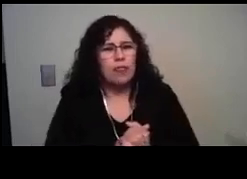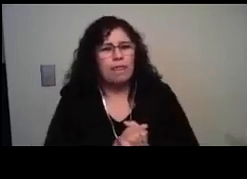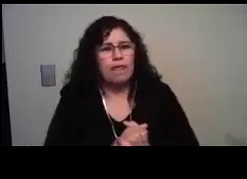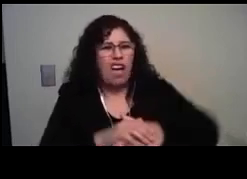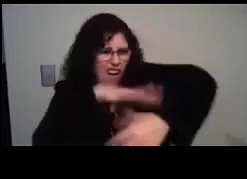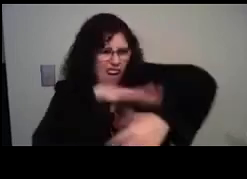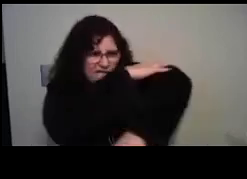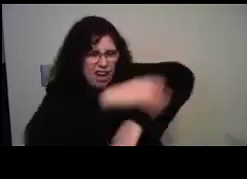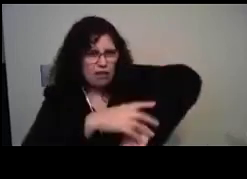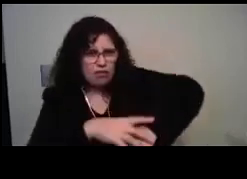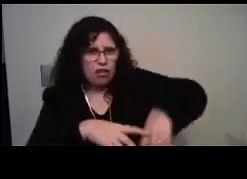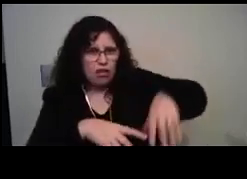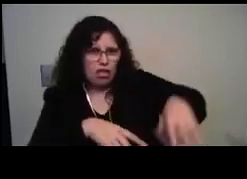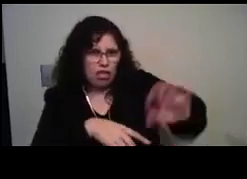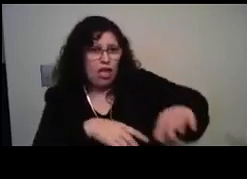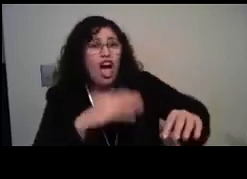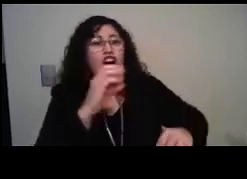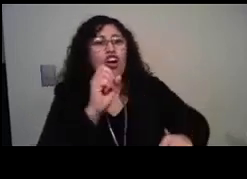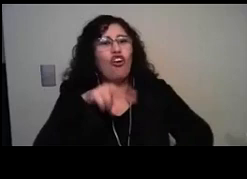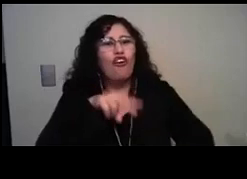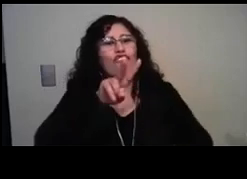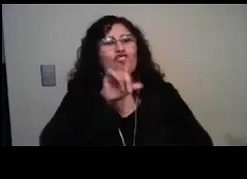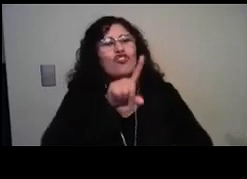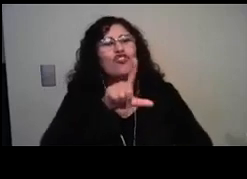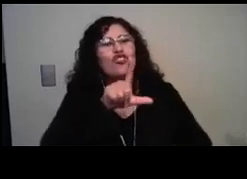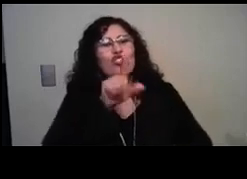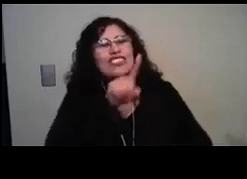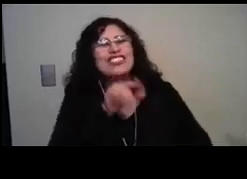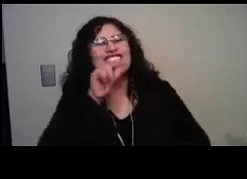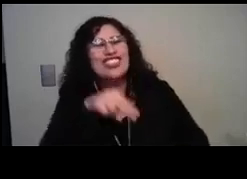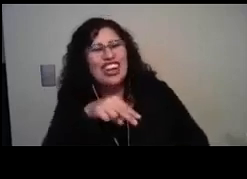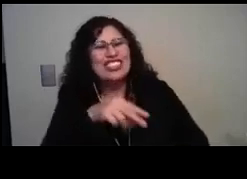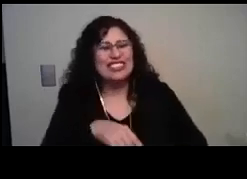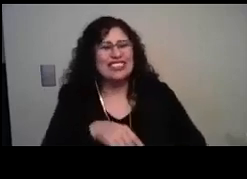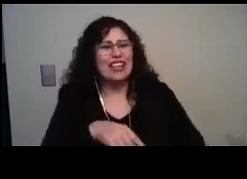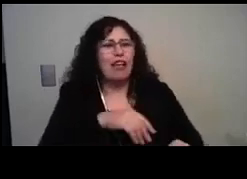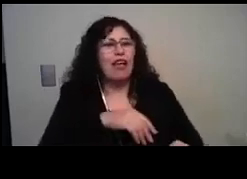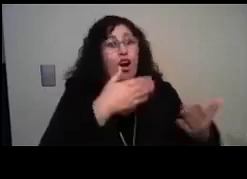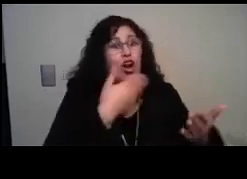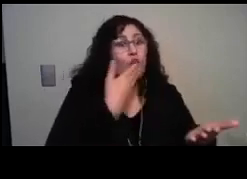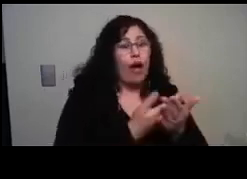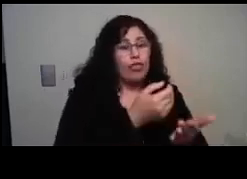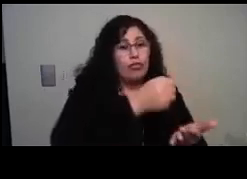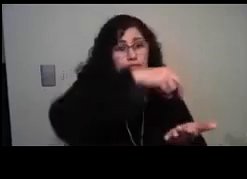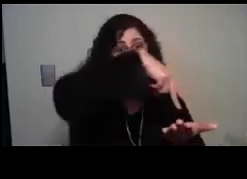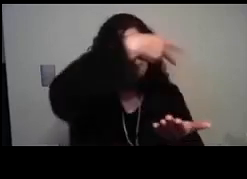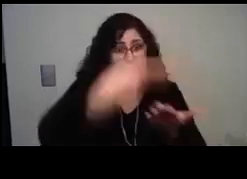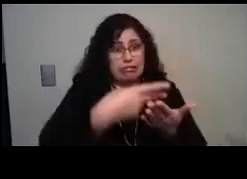dijo que se movía, eso, convulsiones. Su brazo se movía para todos lados y como se pegó en la cabeza, como que quedó